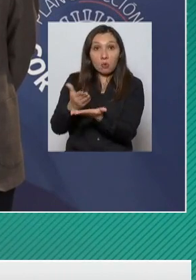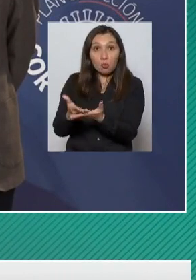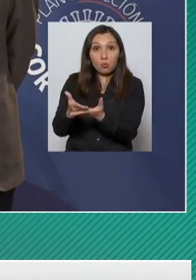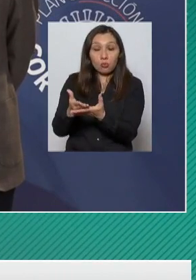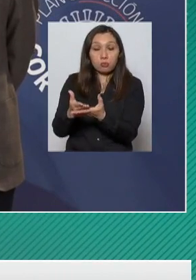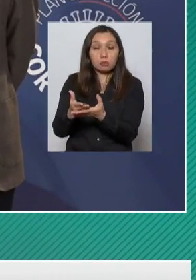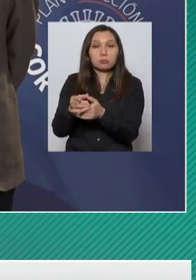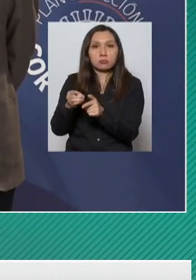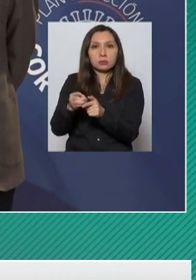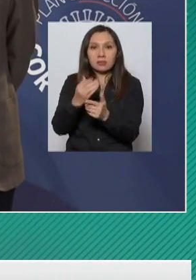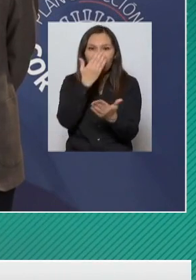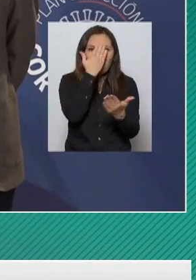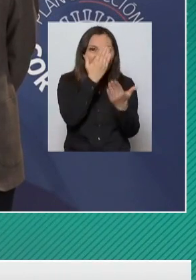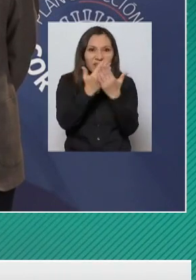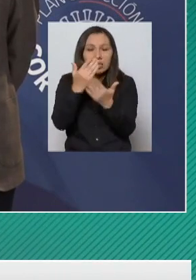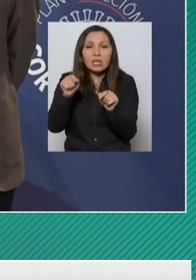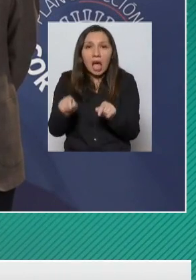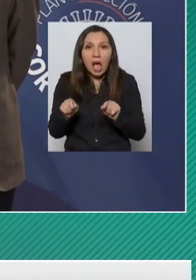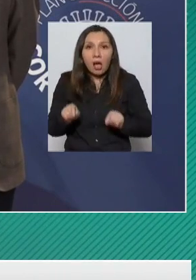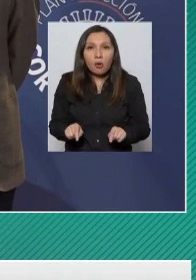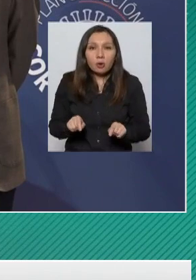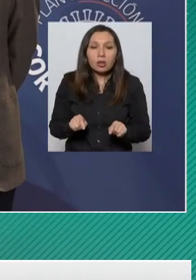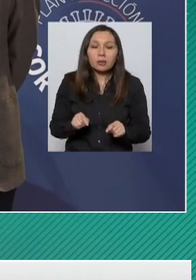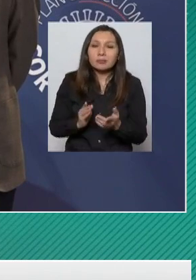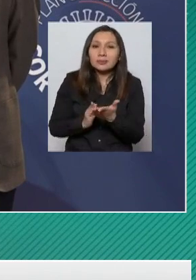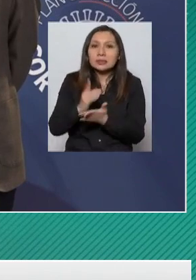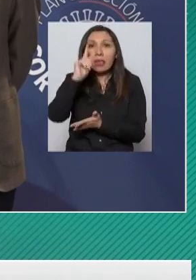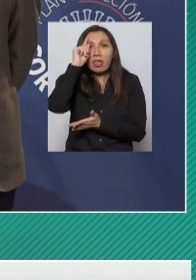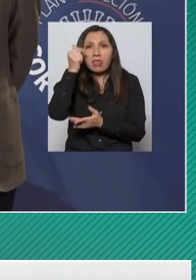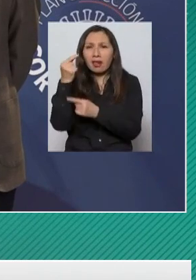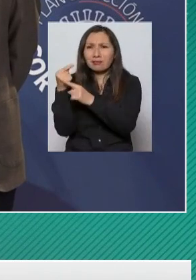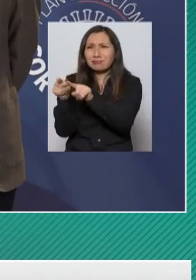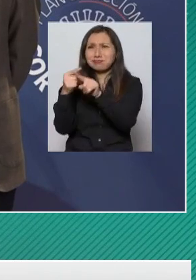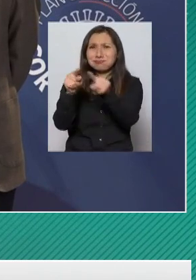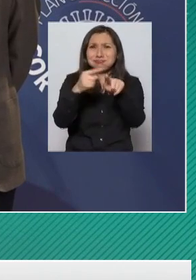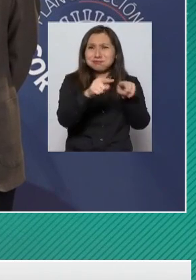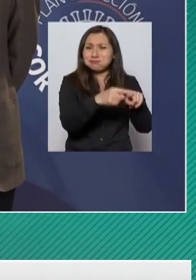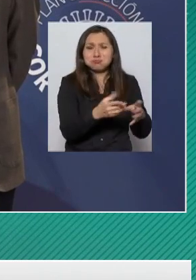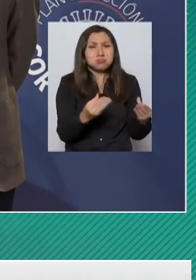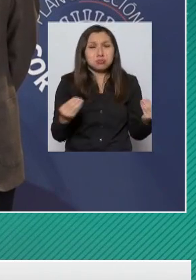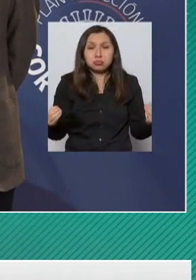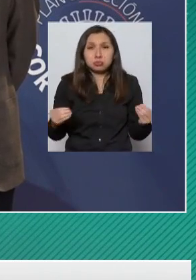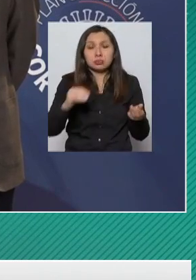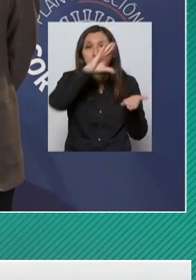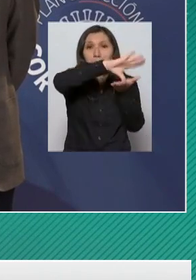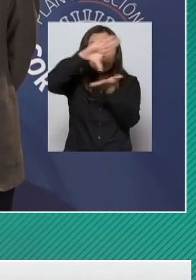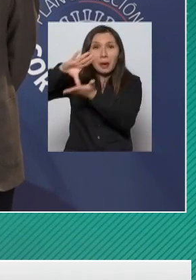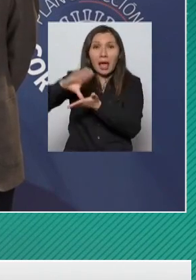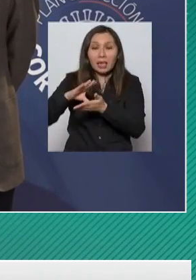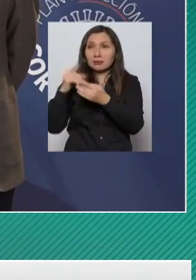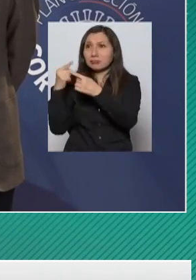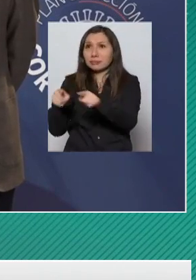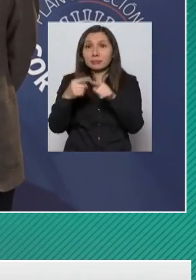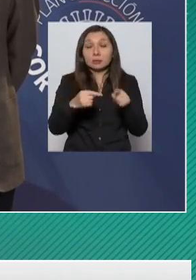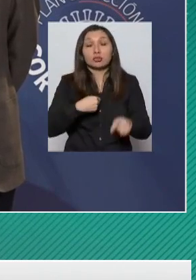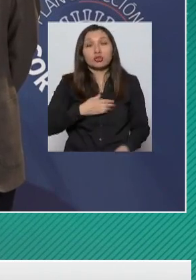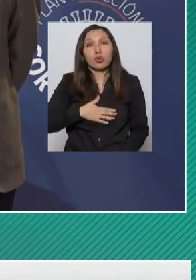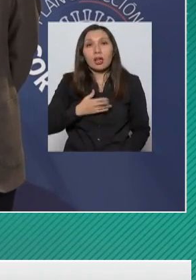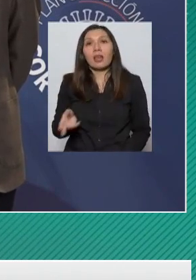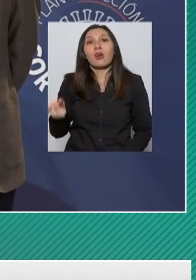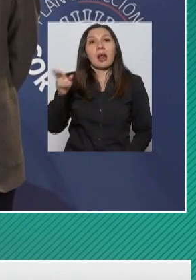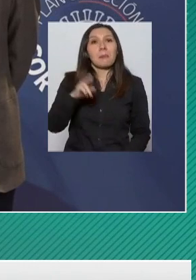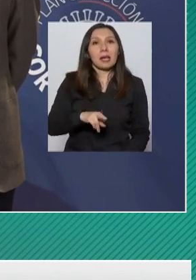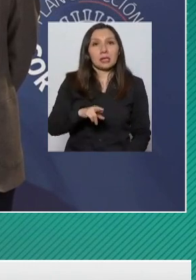se enfrenta a iniciativas muy diversas en distintos países yo quiero reiterar